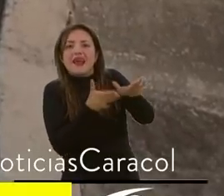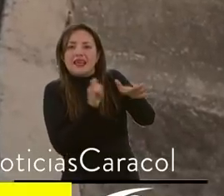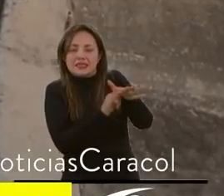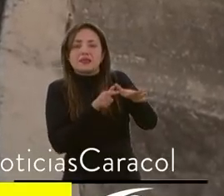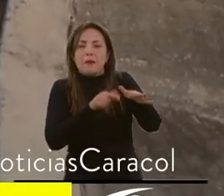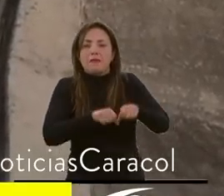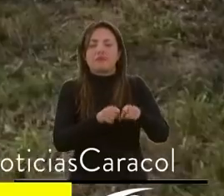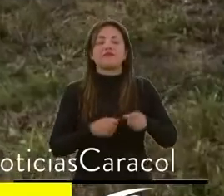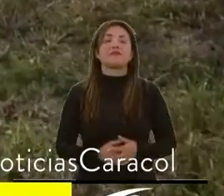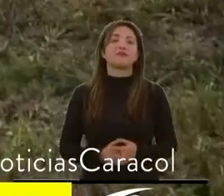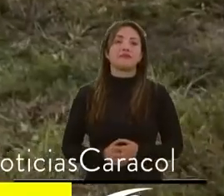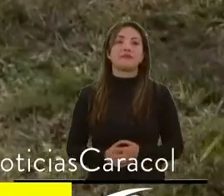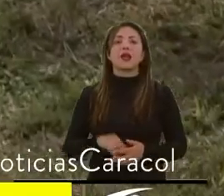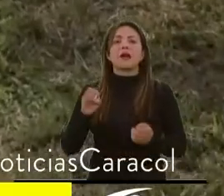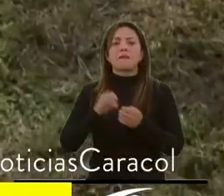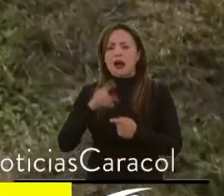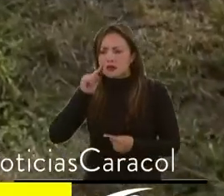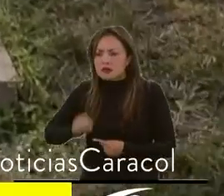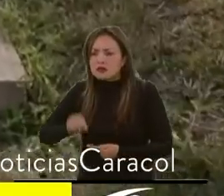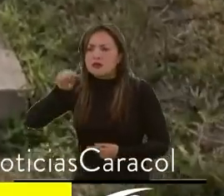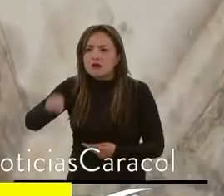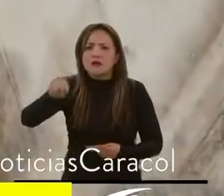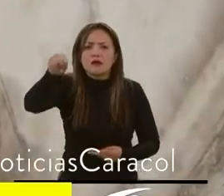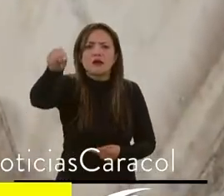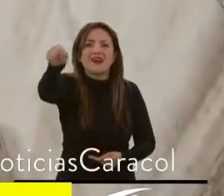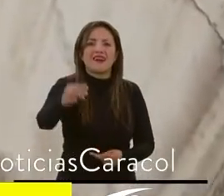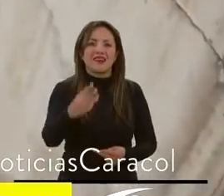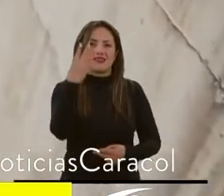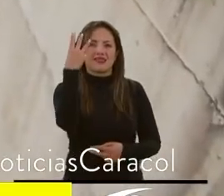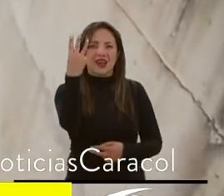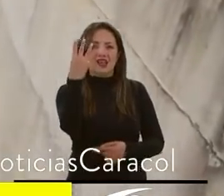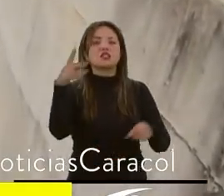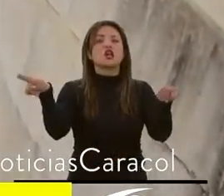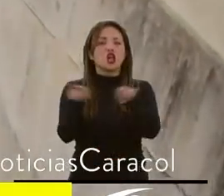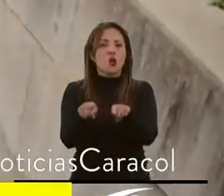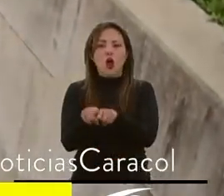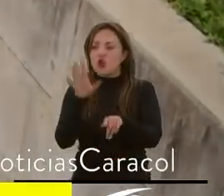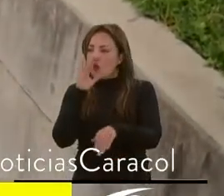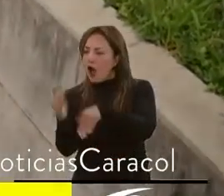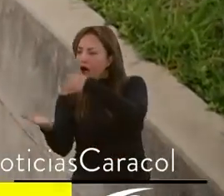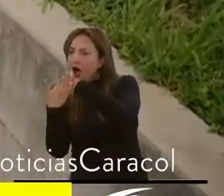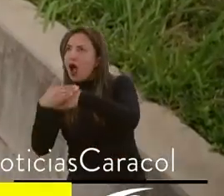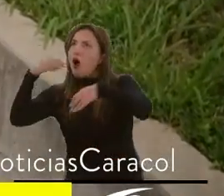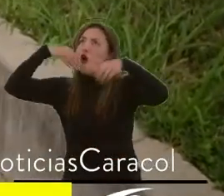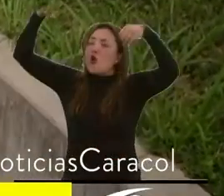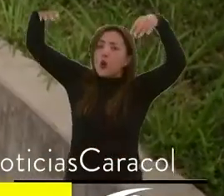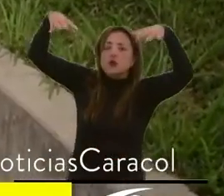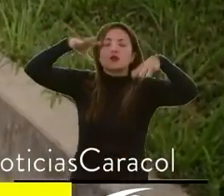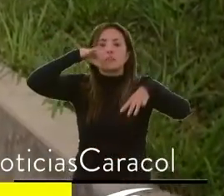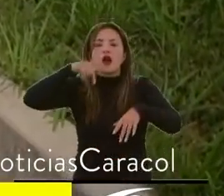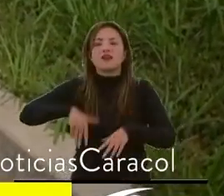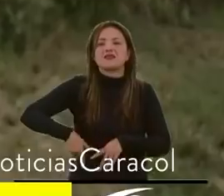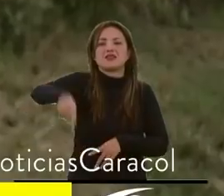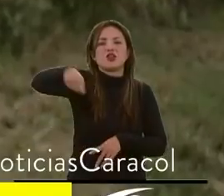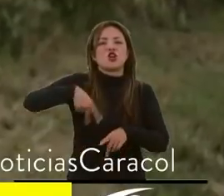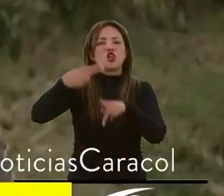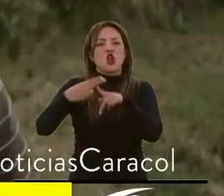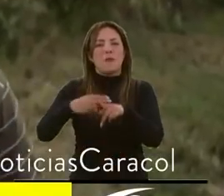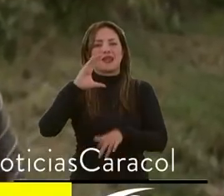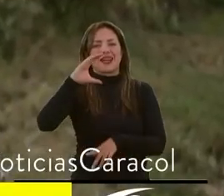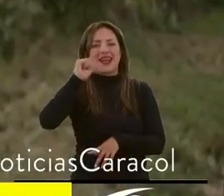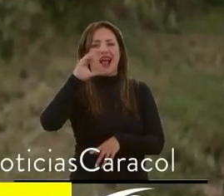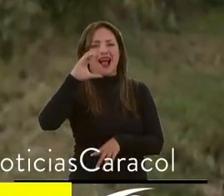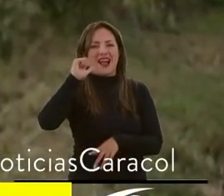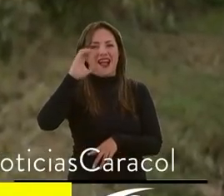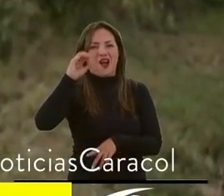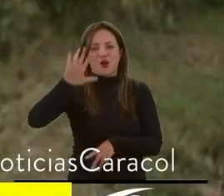3 alcantarillas sin tapa, sin señales y sin alumbrado, que son como trampas mortales en la vía Ruta del Cacao. Sí, esa es